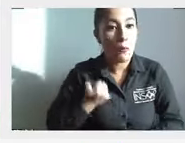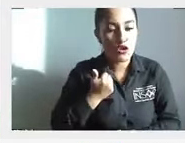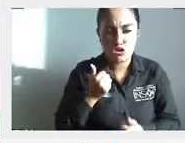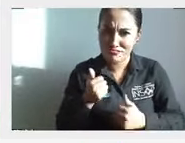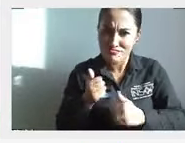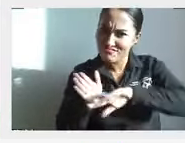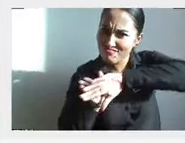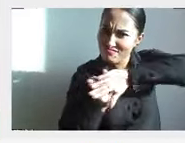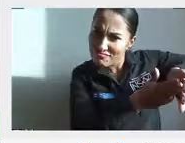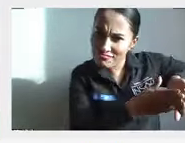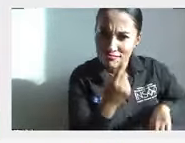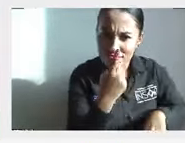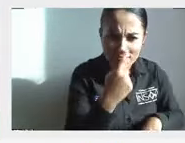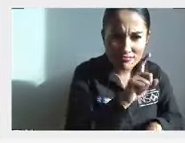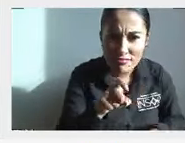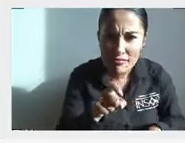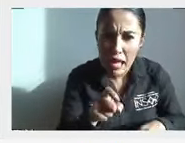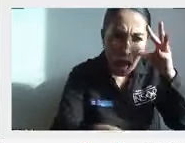muchísimo.